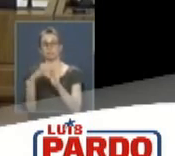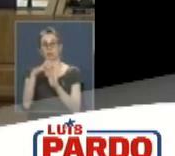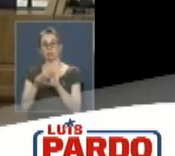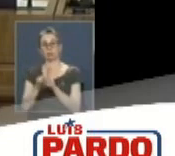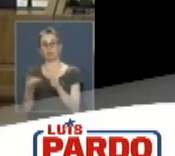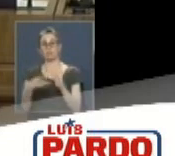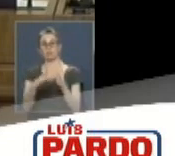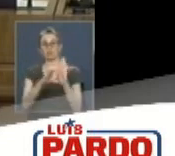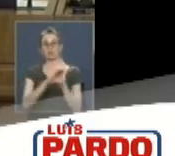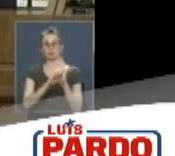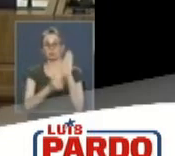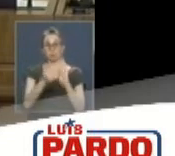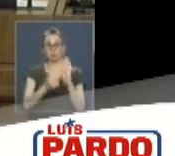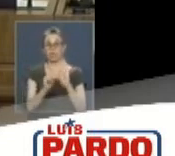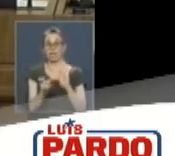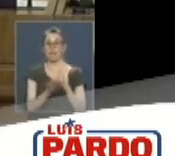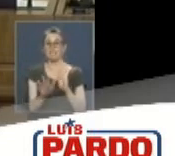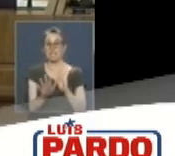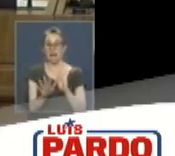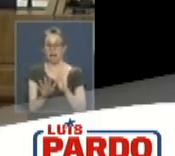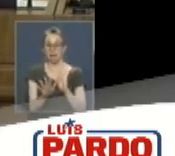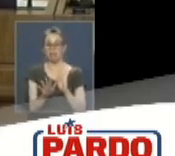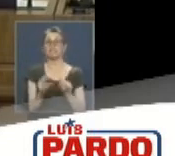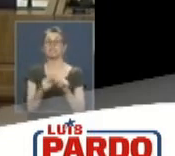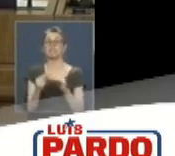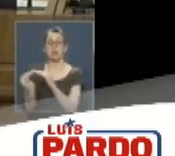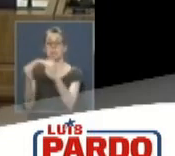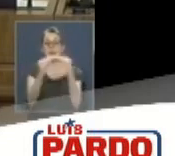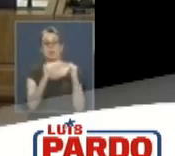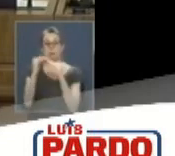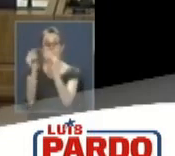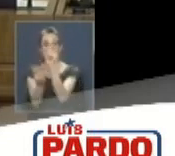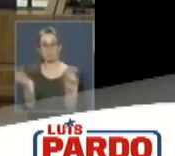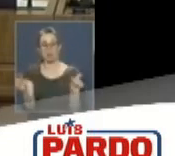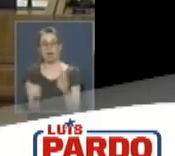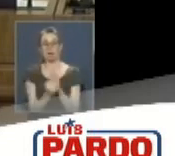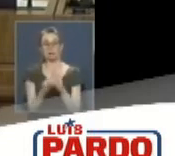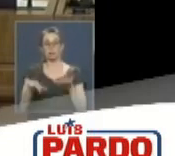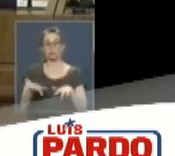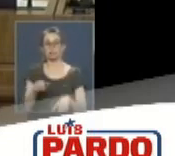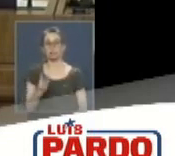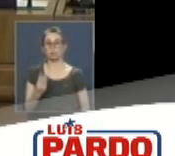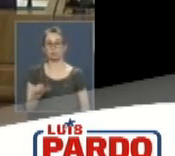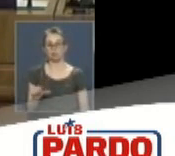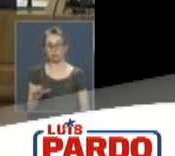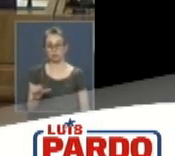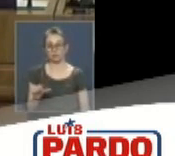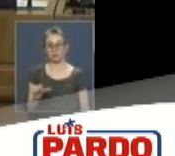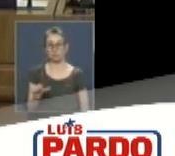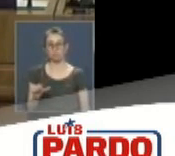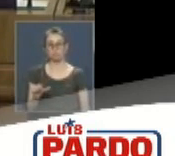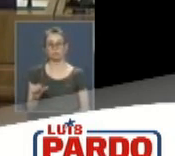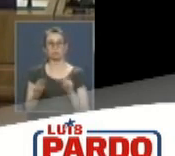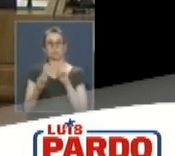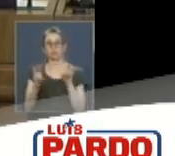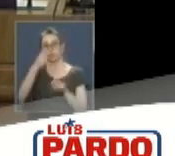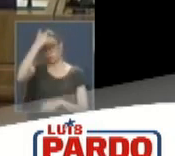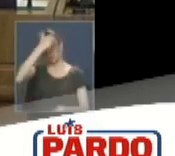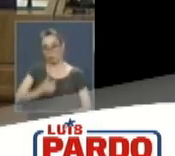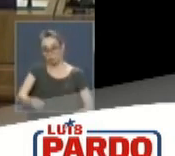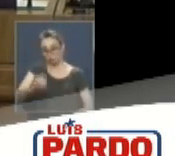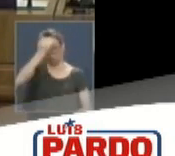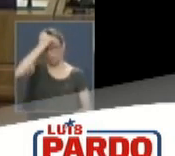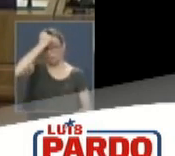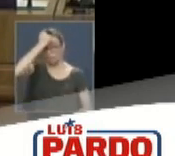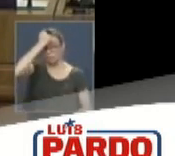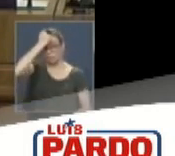proyecto de ley, que vulnera gravemente también el principio de igualdad, y por el artículo 19, número 6, referido al arrepentimiento por